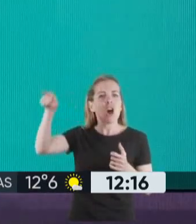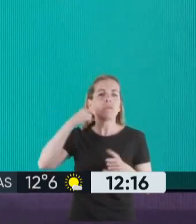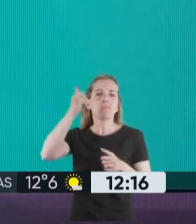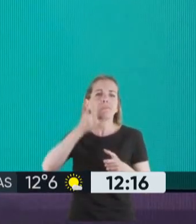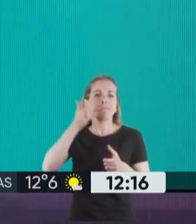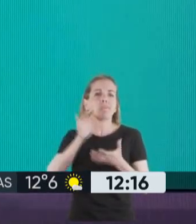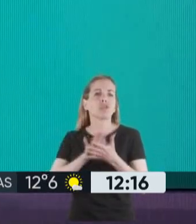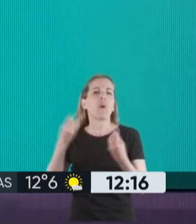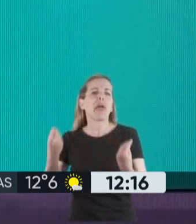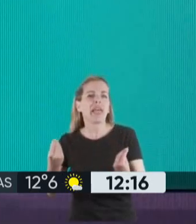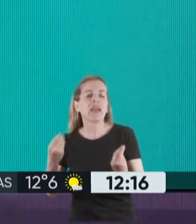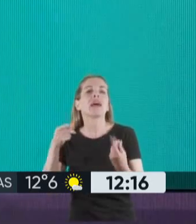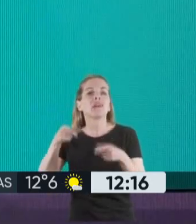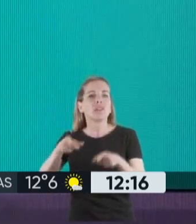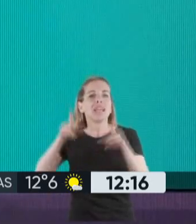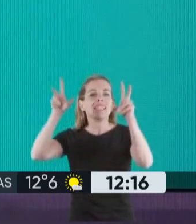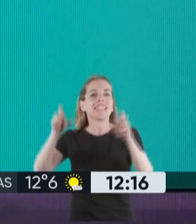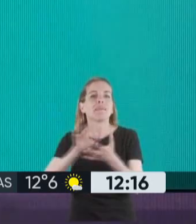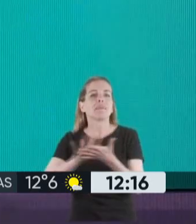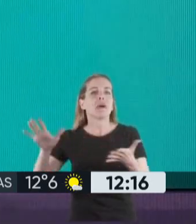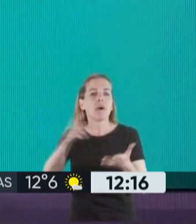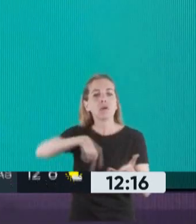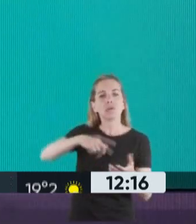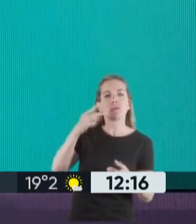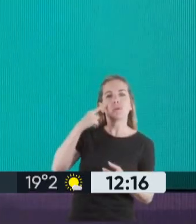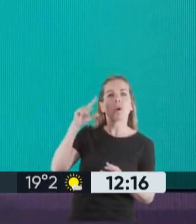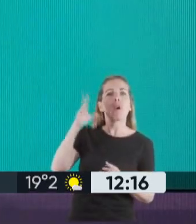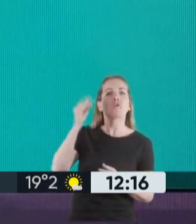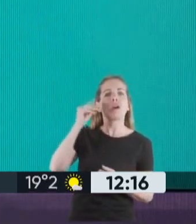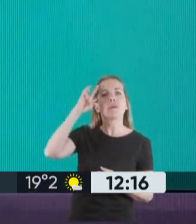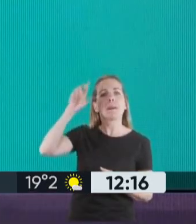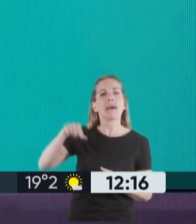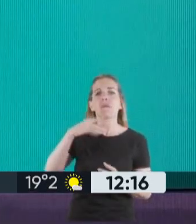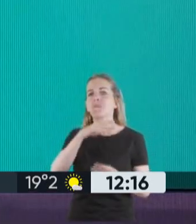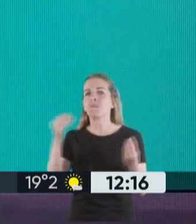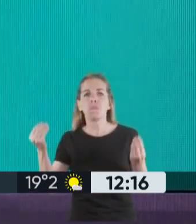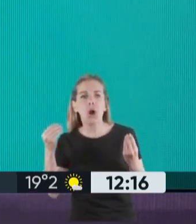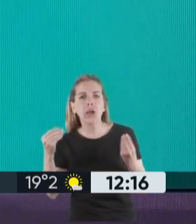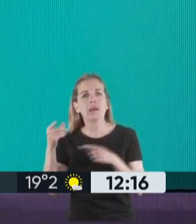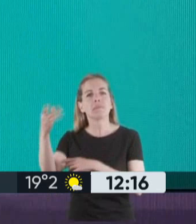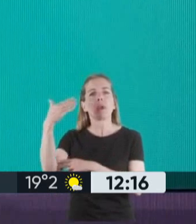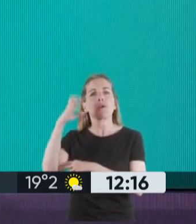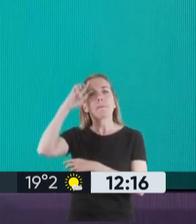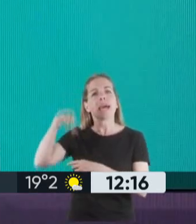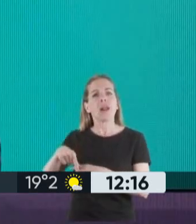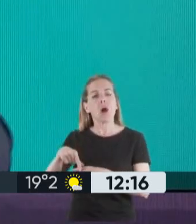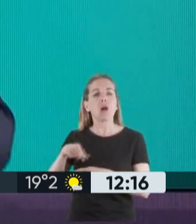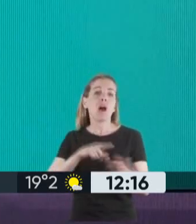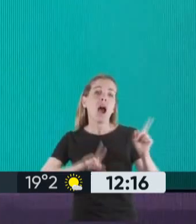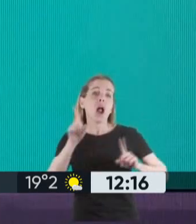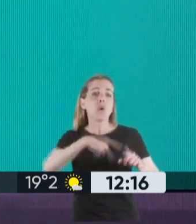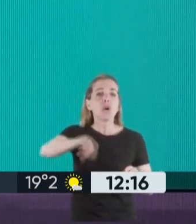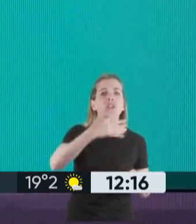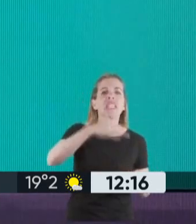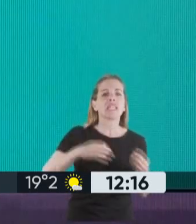eso, por qué Perón introducía ese tema en su discurso. Muchos lo interpretamos como lo que también era, ¿no? Que